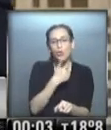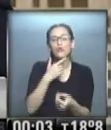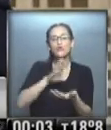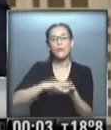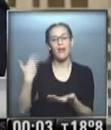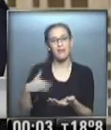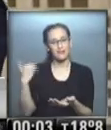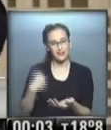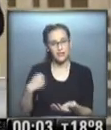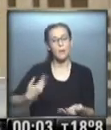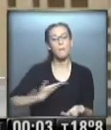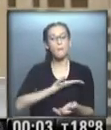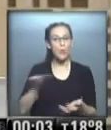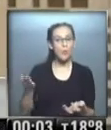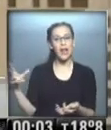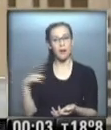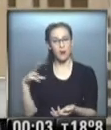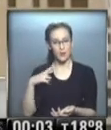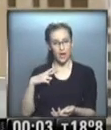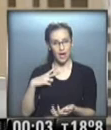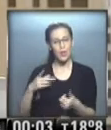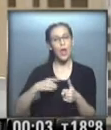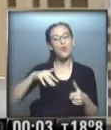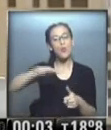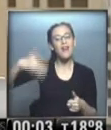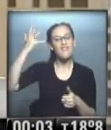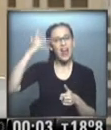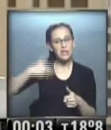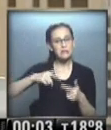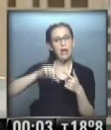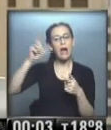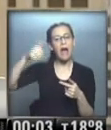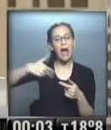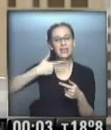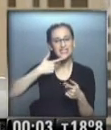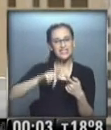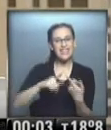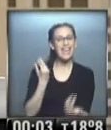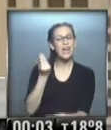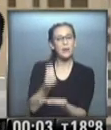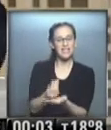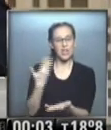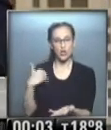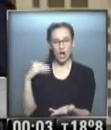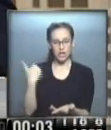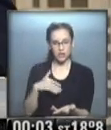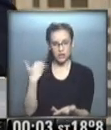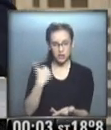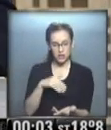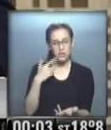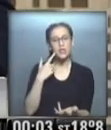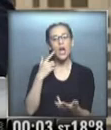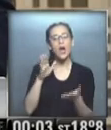argentina, público y privada, en Cannes, en Francia, representando a nuestro país, llevando los